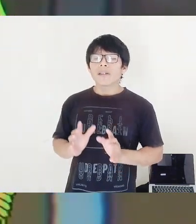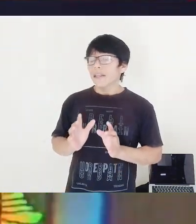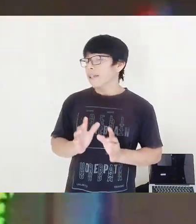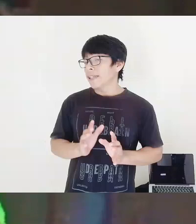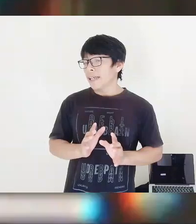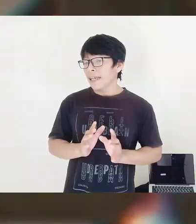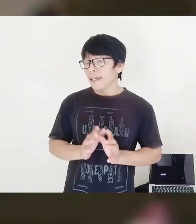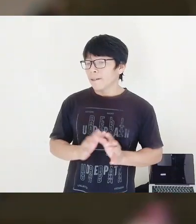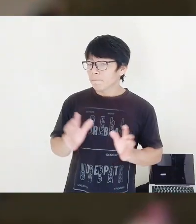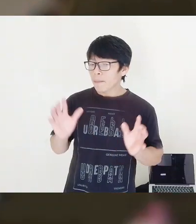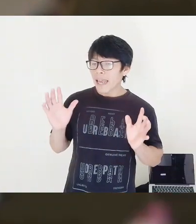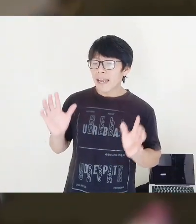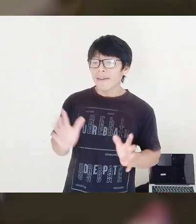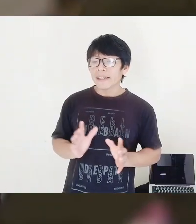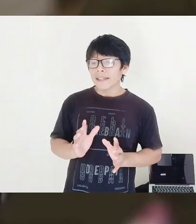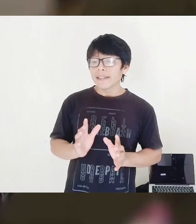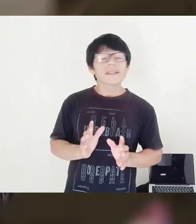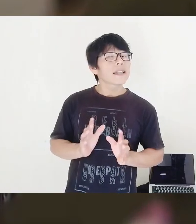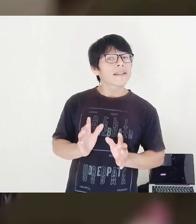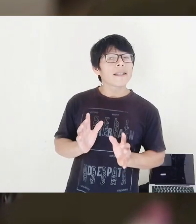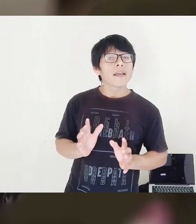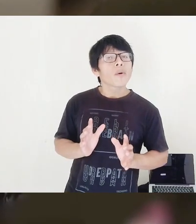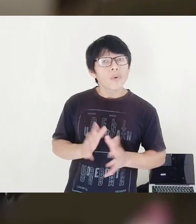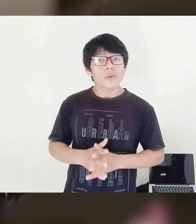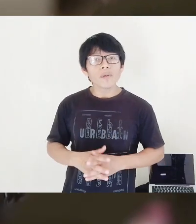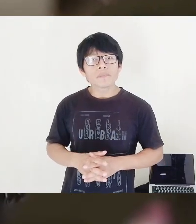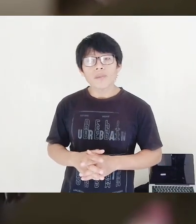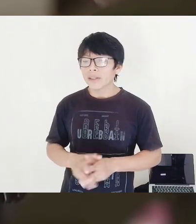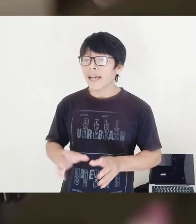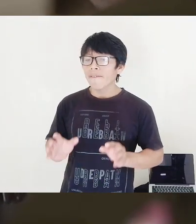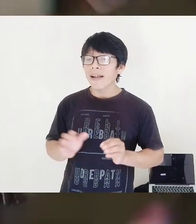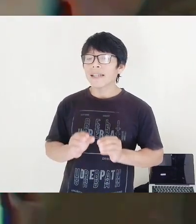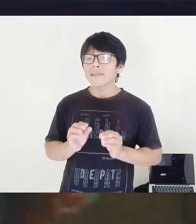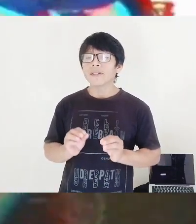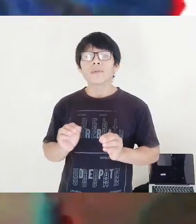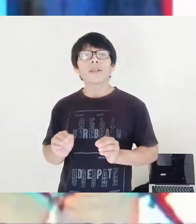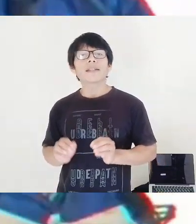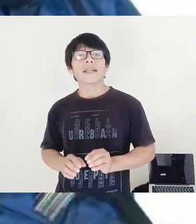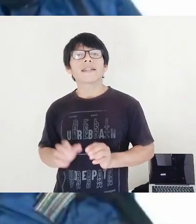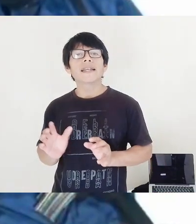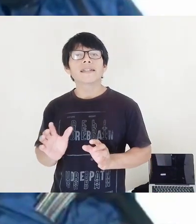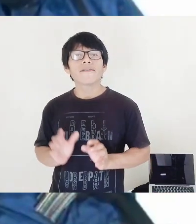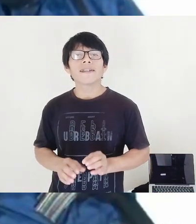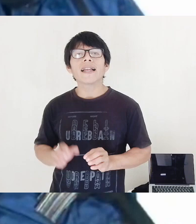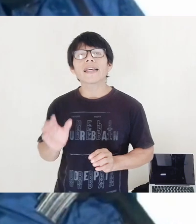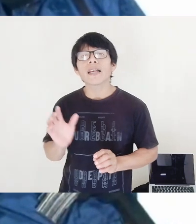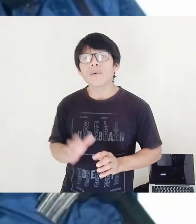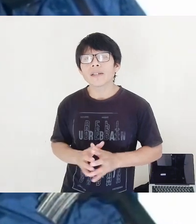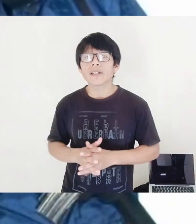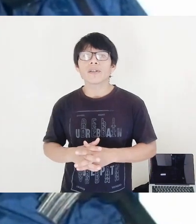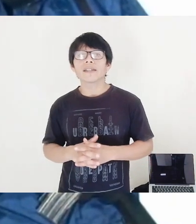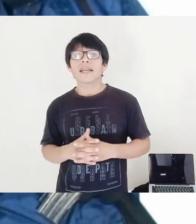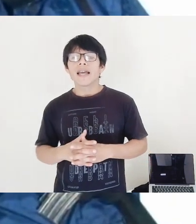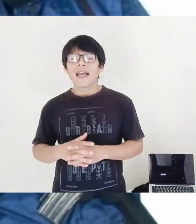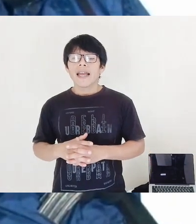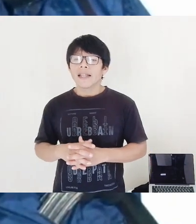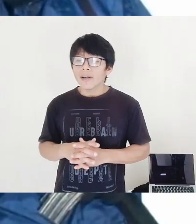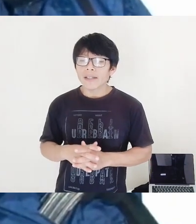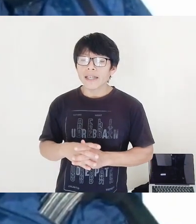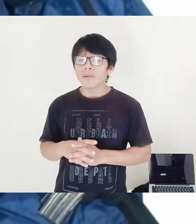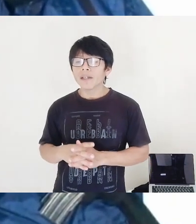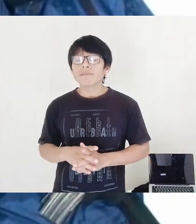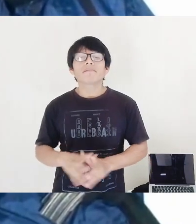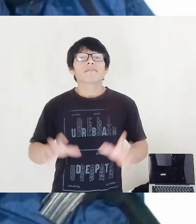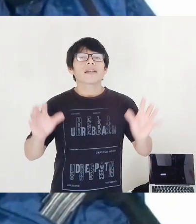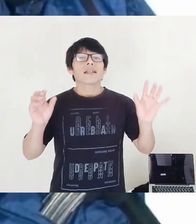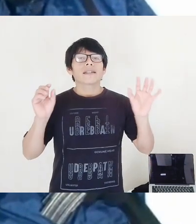sentenciarlo el 27 de junio. O sea, va a recibir una sentencia final, que el cual, señores, Genaro